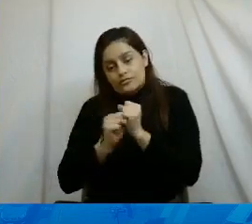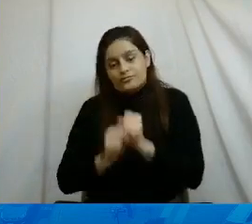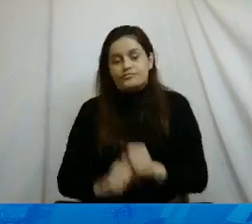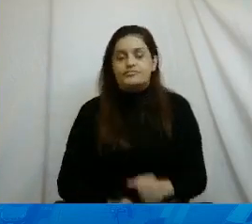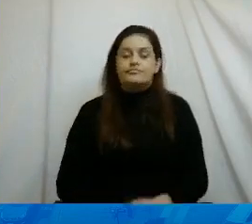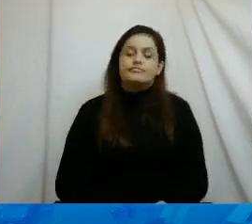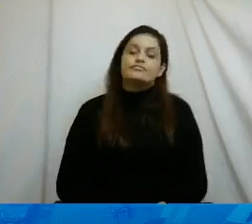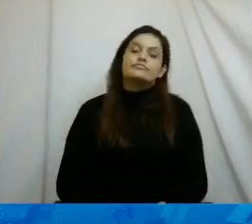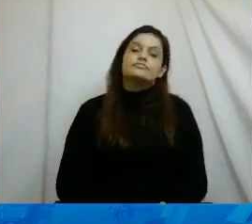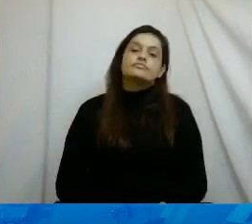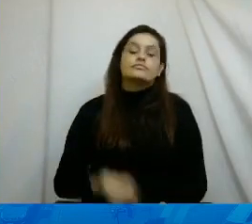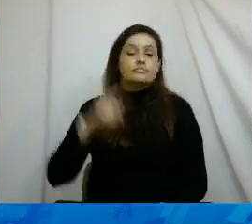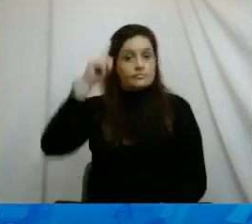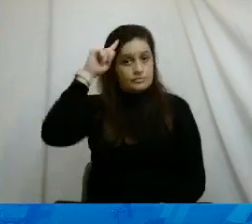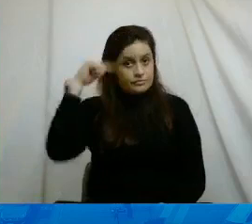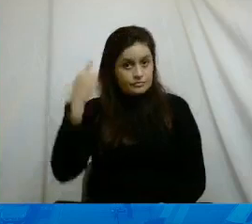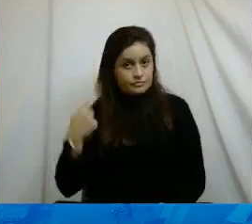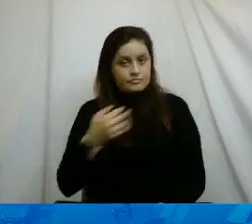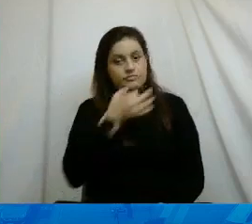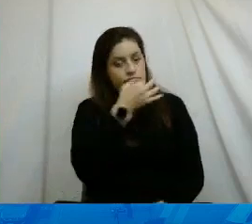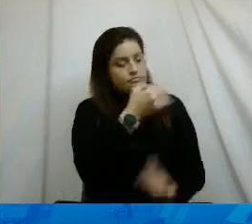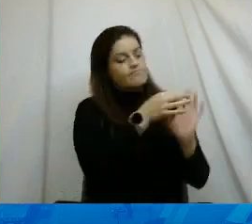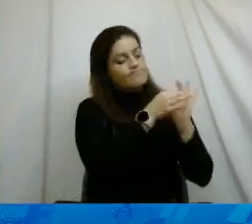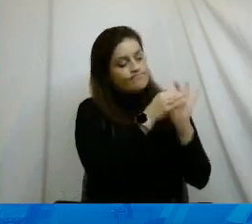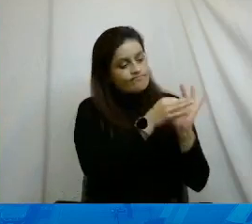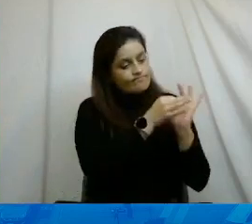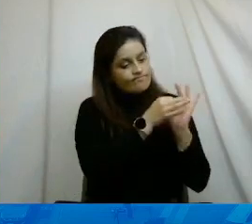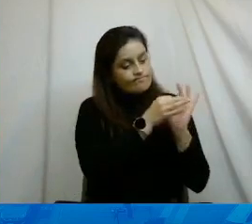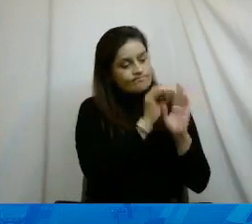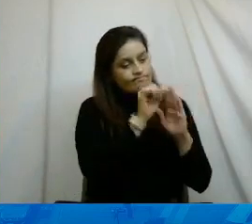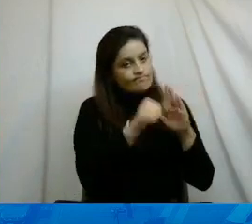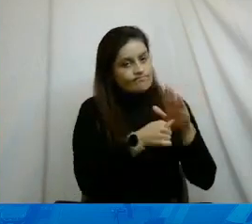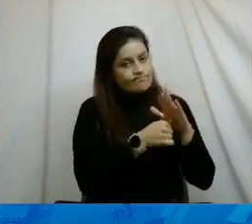Gracias, concejal. Me queda la duda,